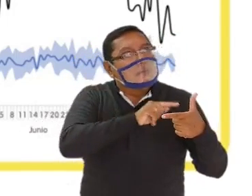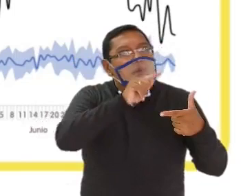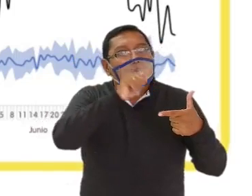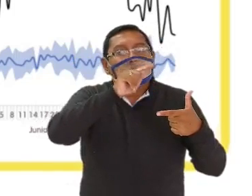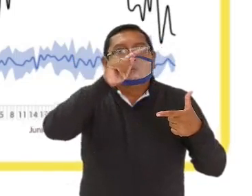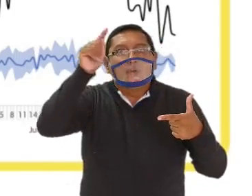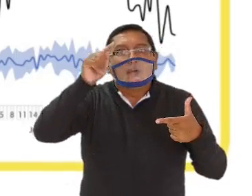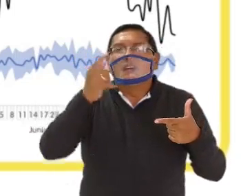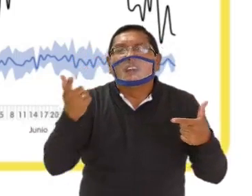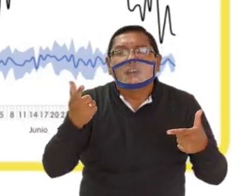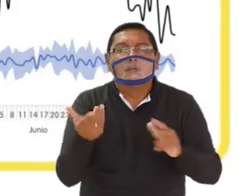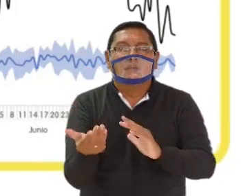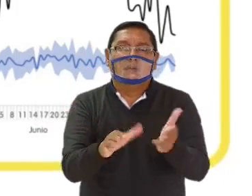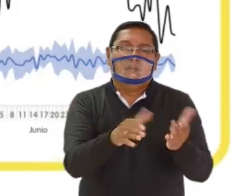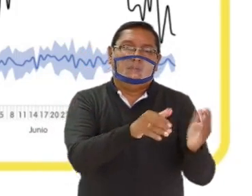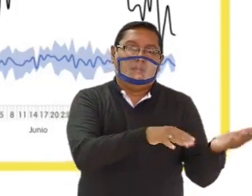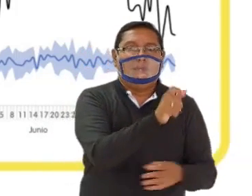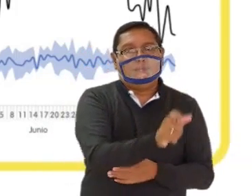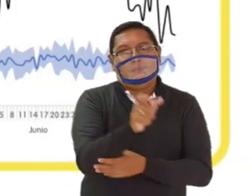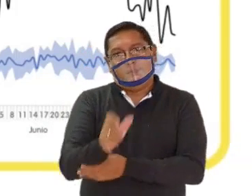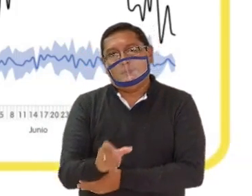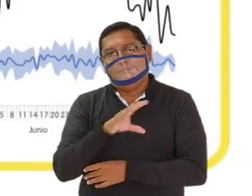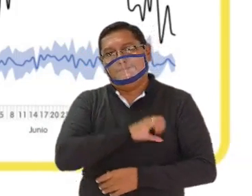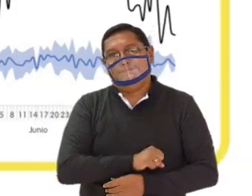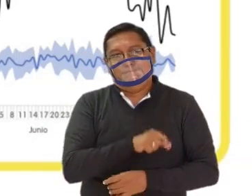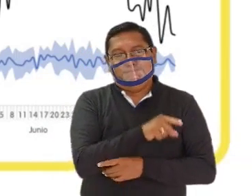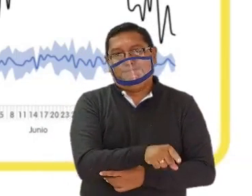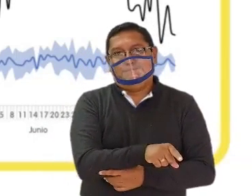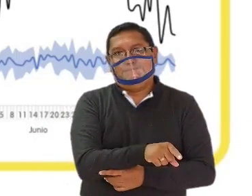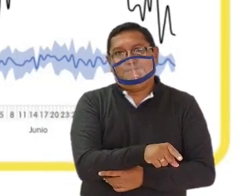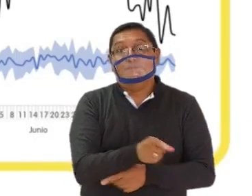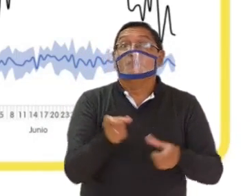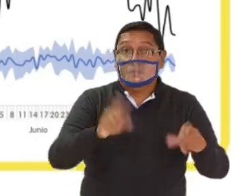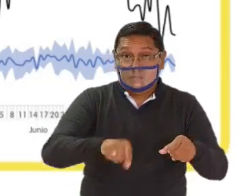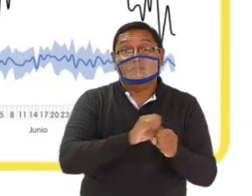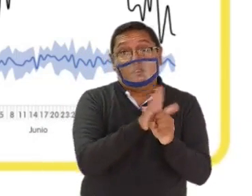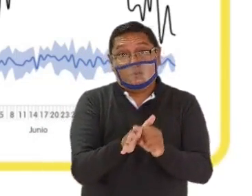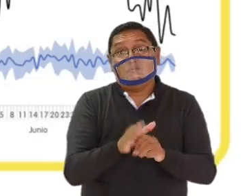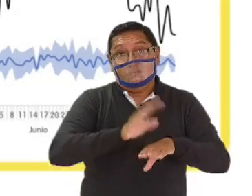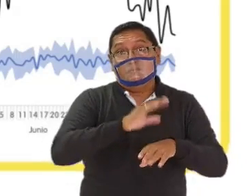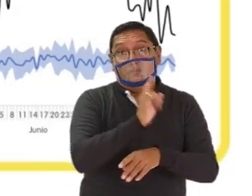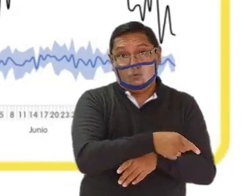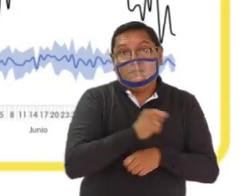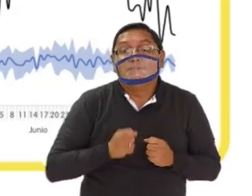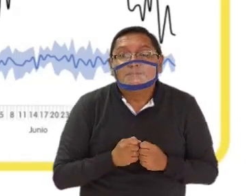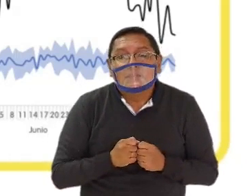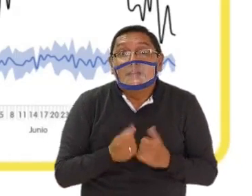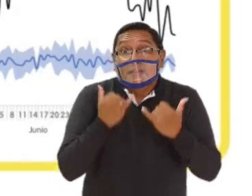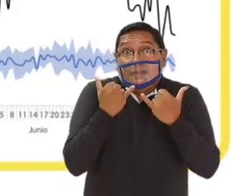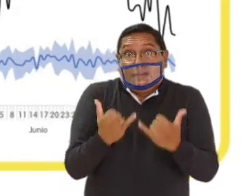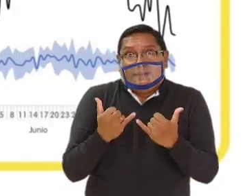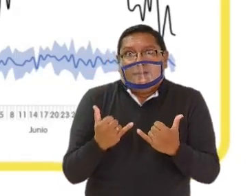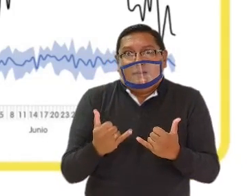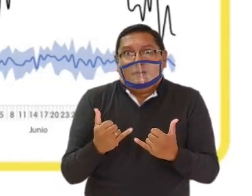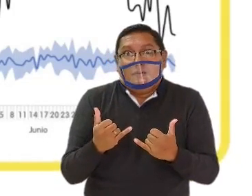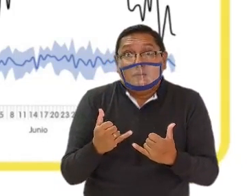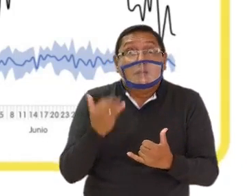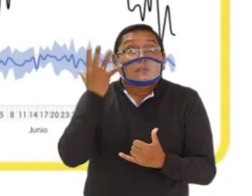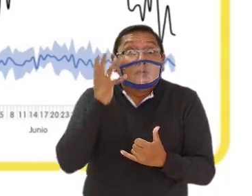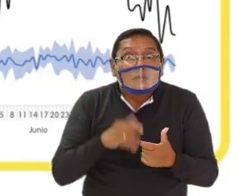de mortalidad, incluyendo los fallecidos por COVID. Esto nos demuestra a tiempo real, hora a